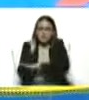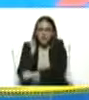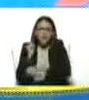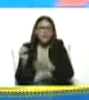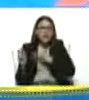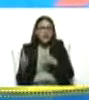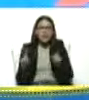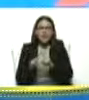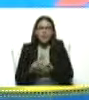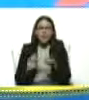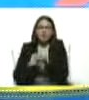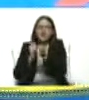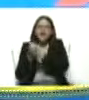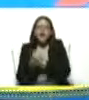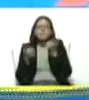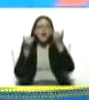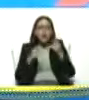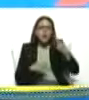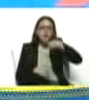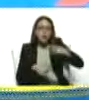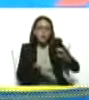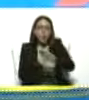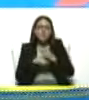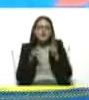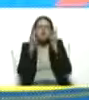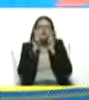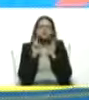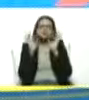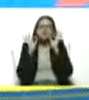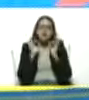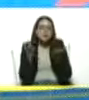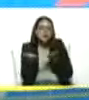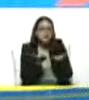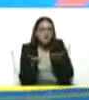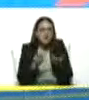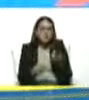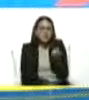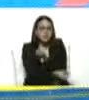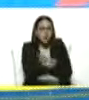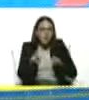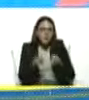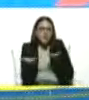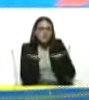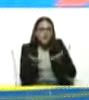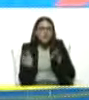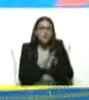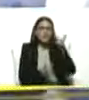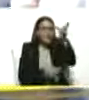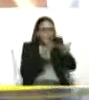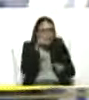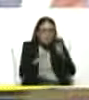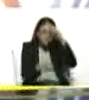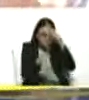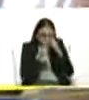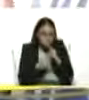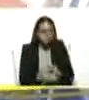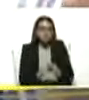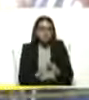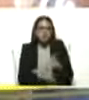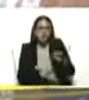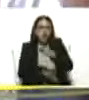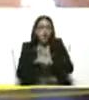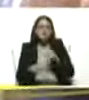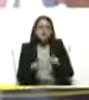transformarlo y cambiarlo por un Estado al servicio de la economía, al servicio de la gente, un nuevo Estado